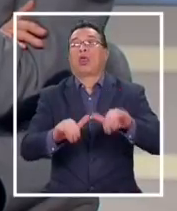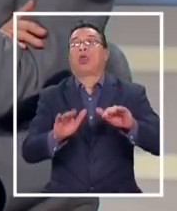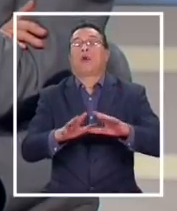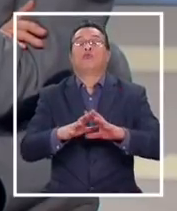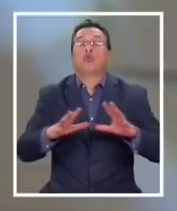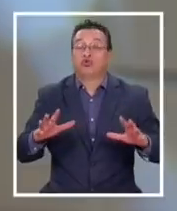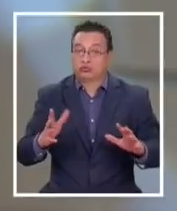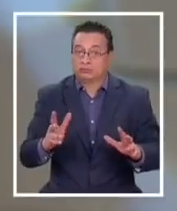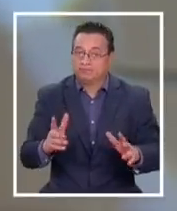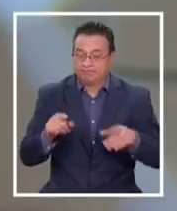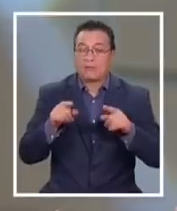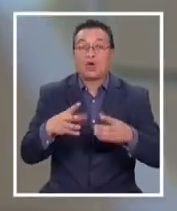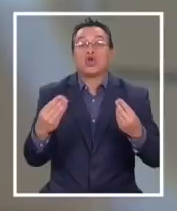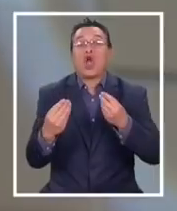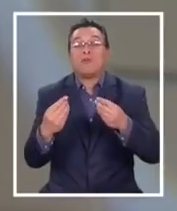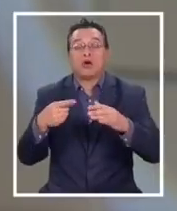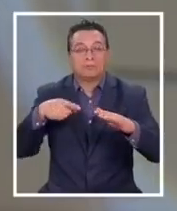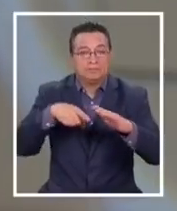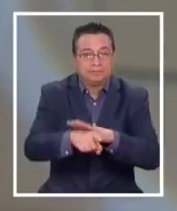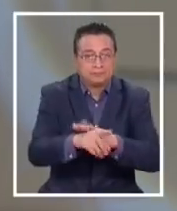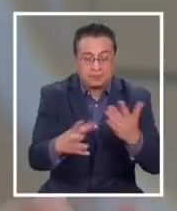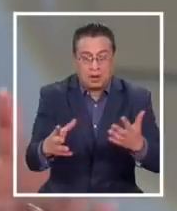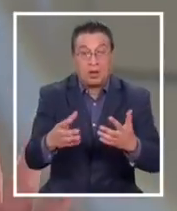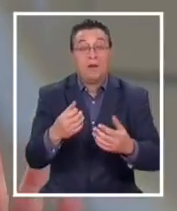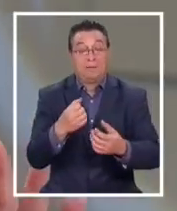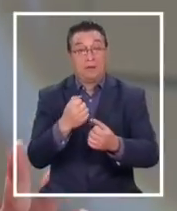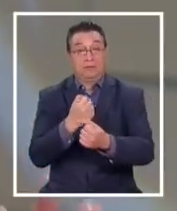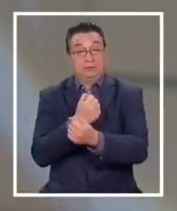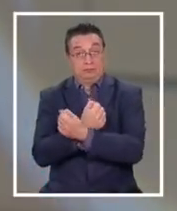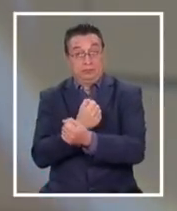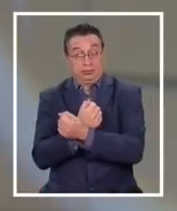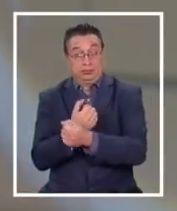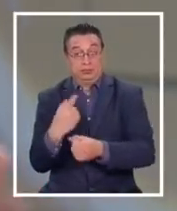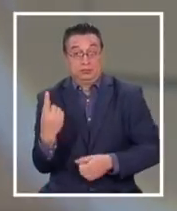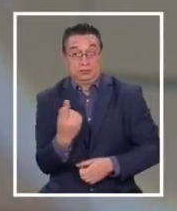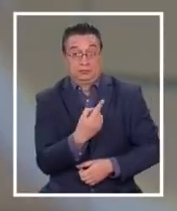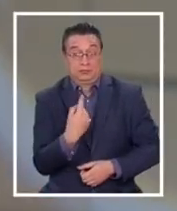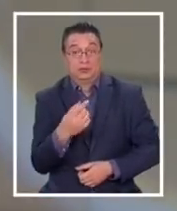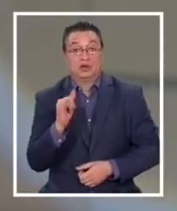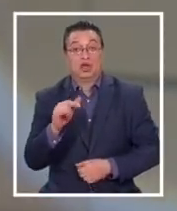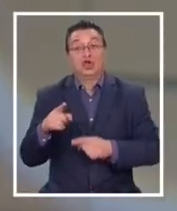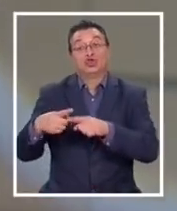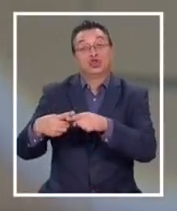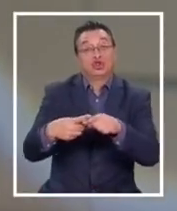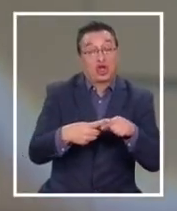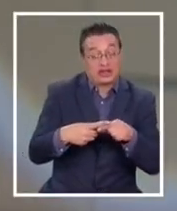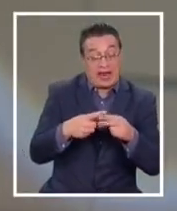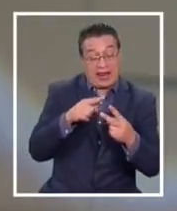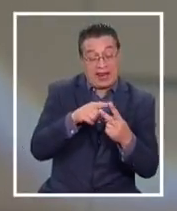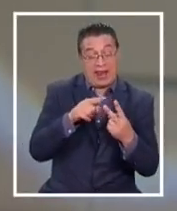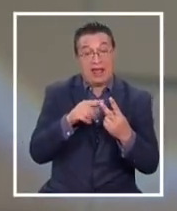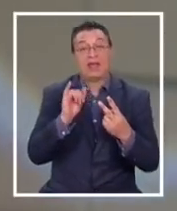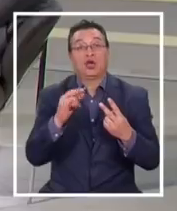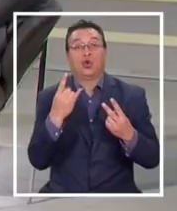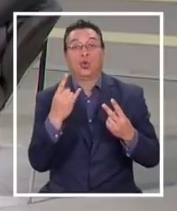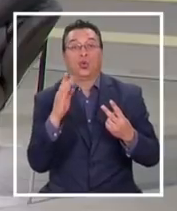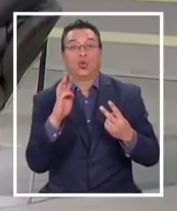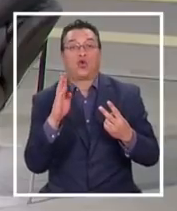¿Cómo ingresamos a esos barrios? Con un pilar policial, un pilar social y un pilar que tiene que ver con lo